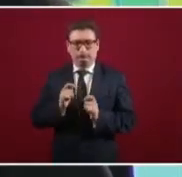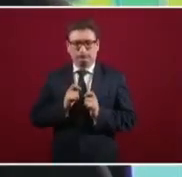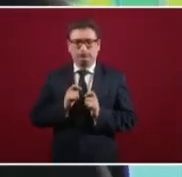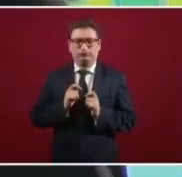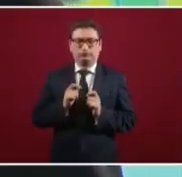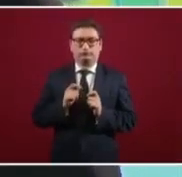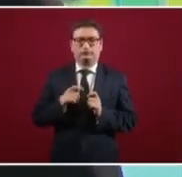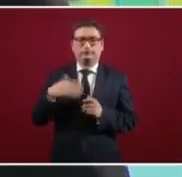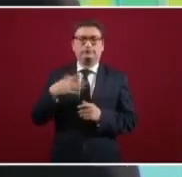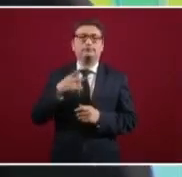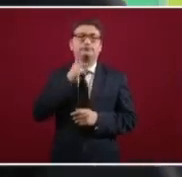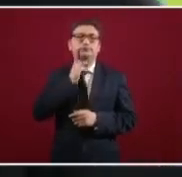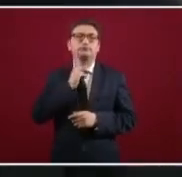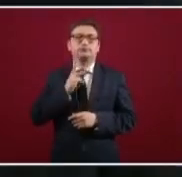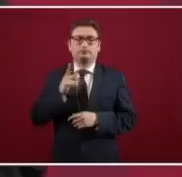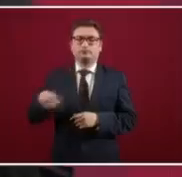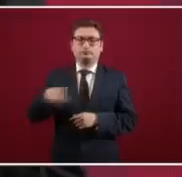se tenía que pagar intereses